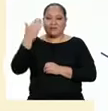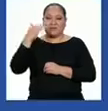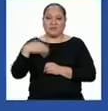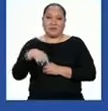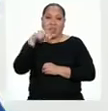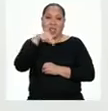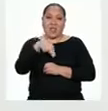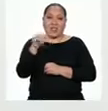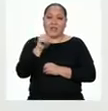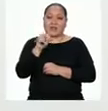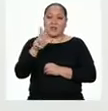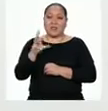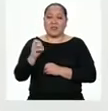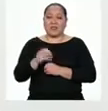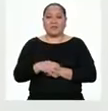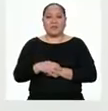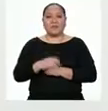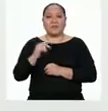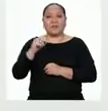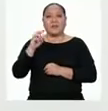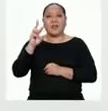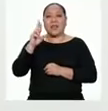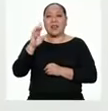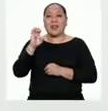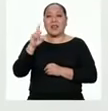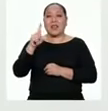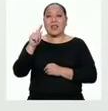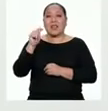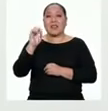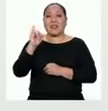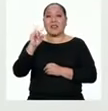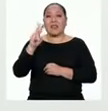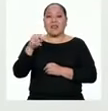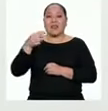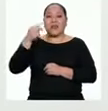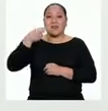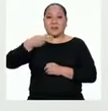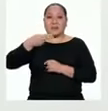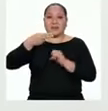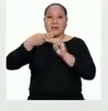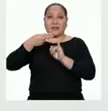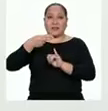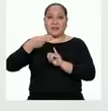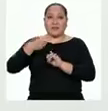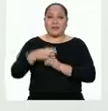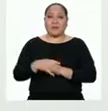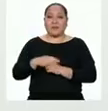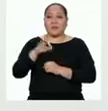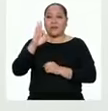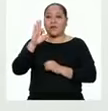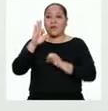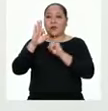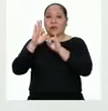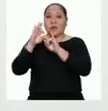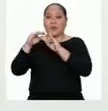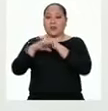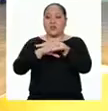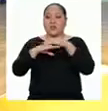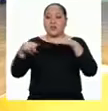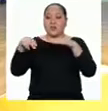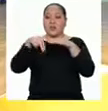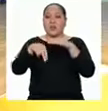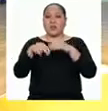respectivamente. La frecuencia relativa es el cociente entre la frecuencia absoluta y el total de valores que componen la